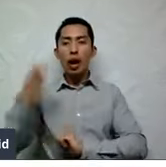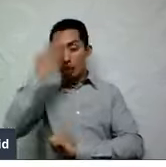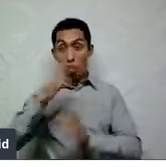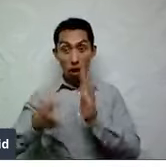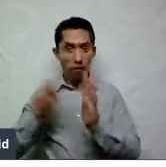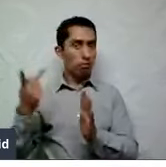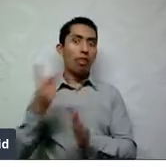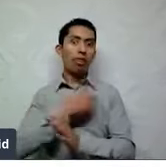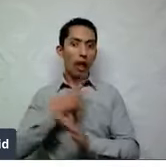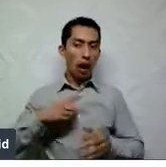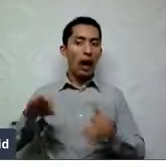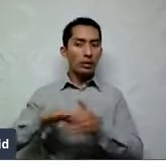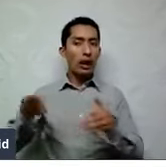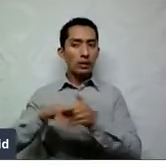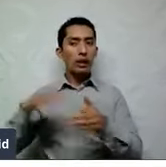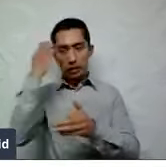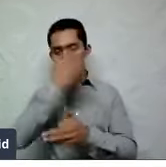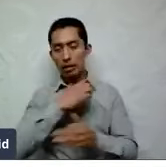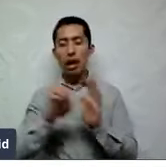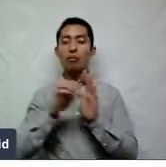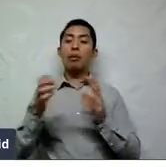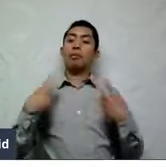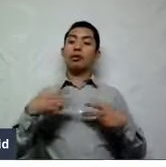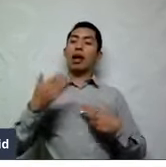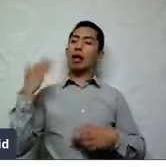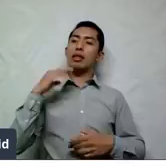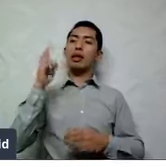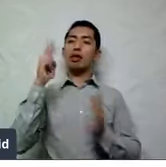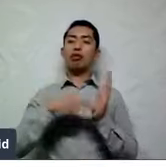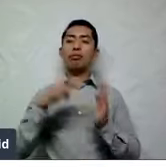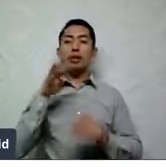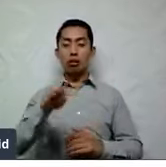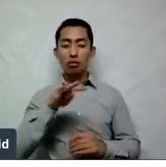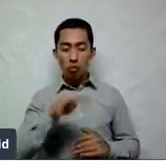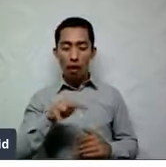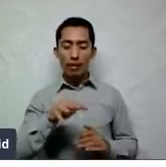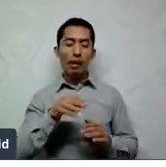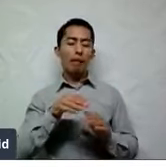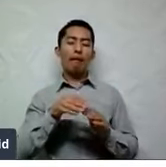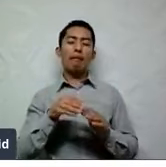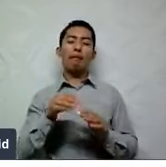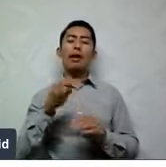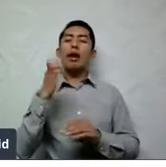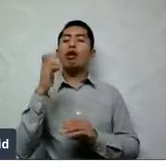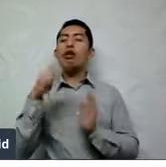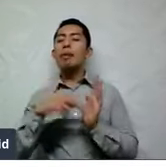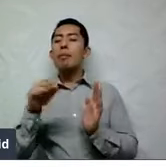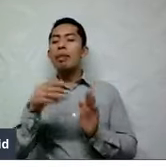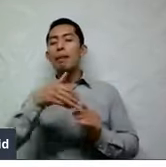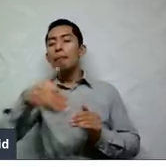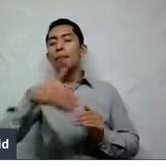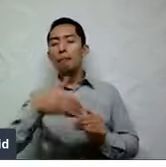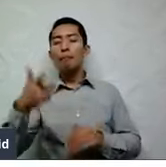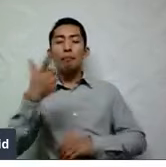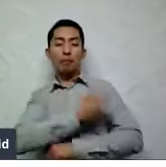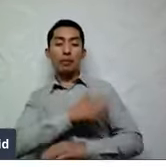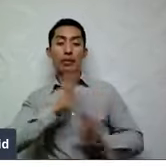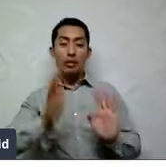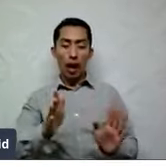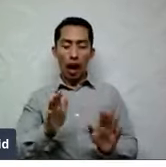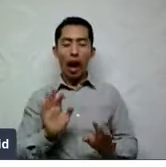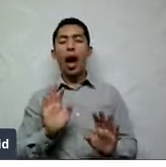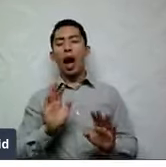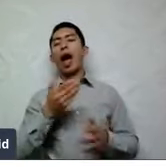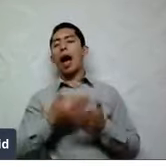las personas que se vacunaron en el 2019 y principios del 20 quedaron protegidos para el virus de influenza de